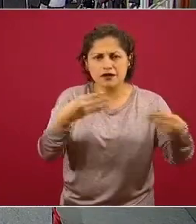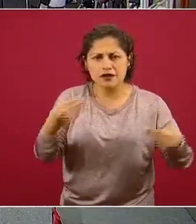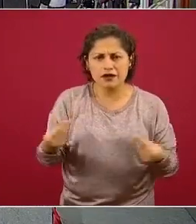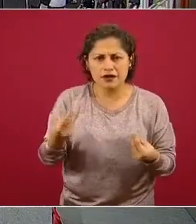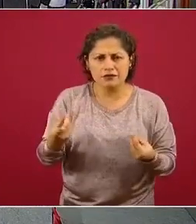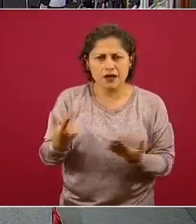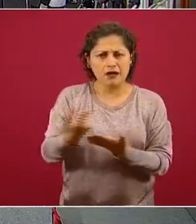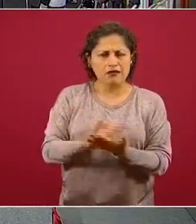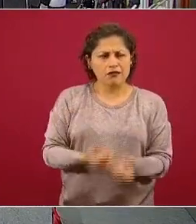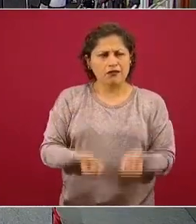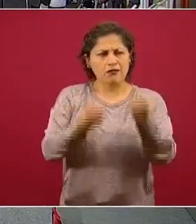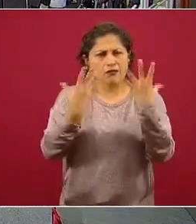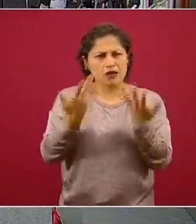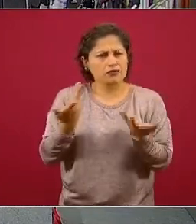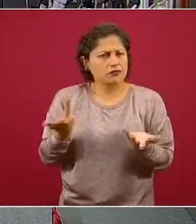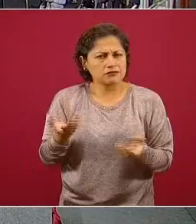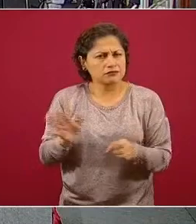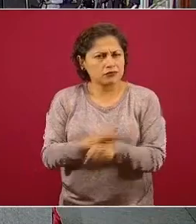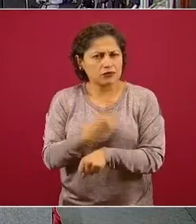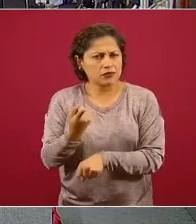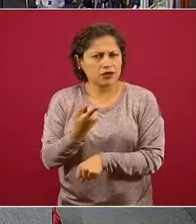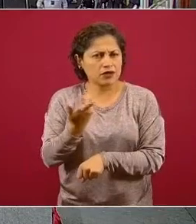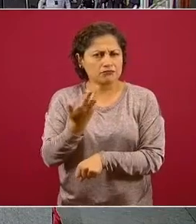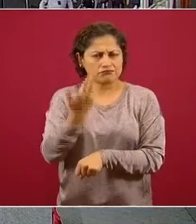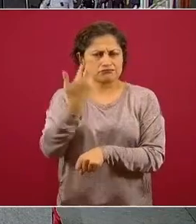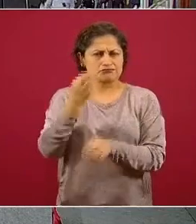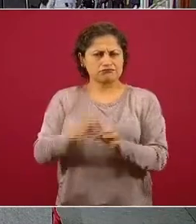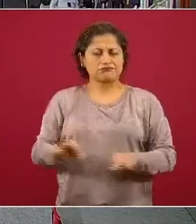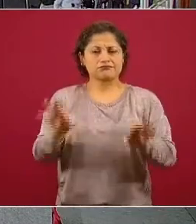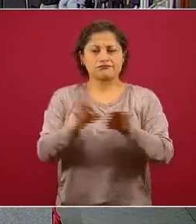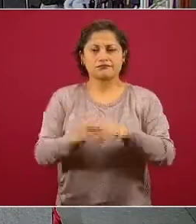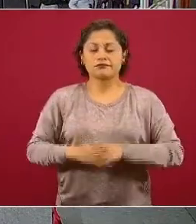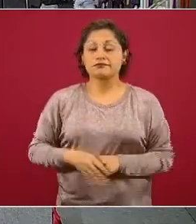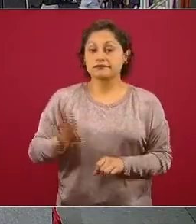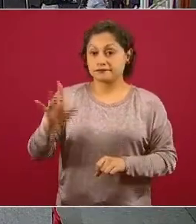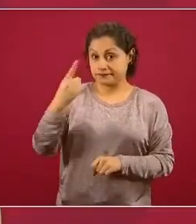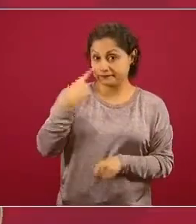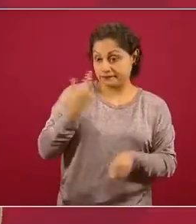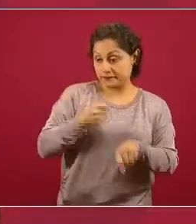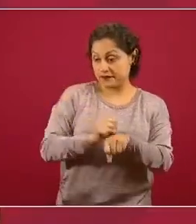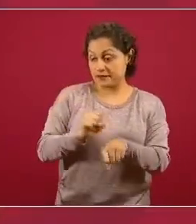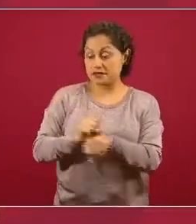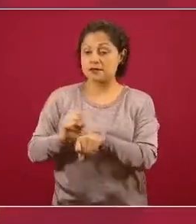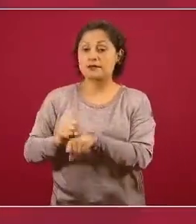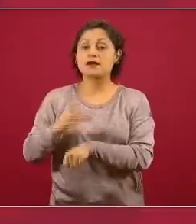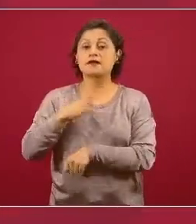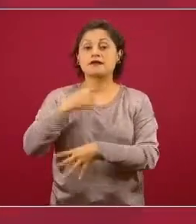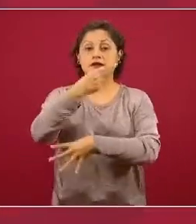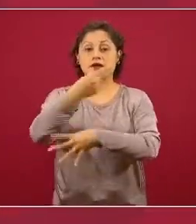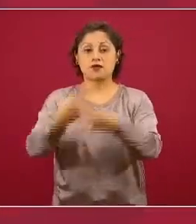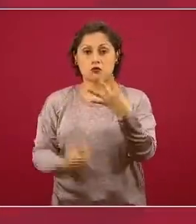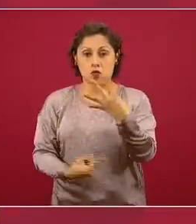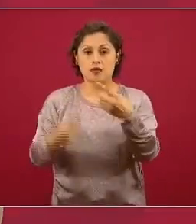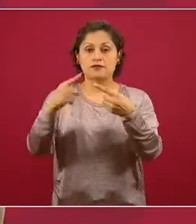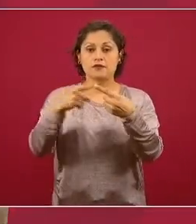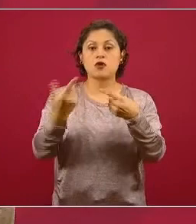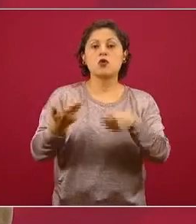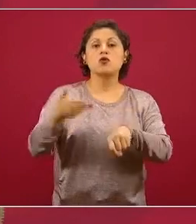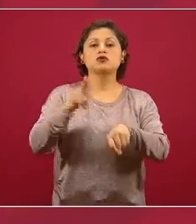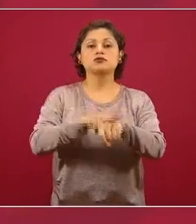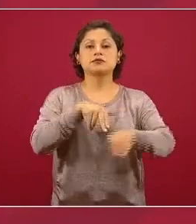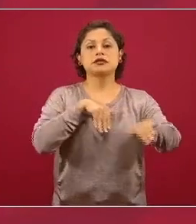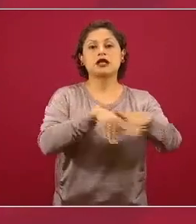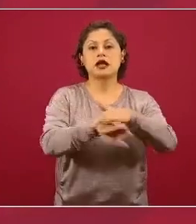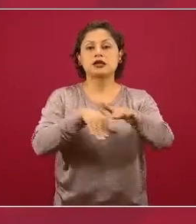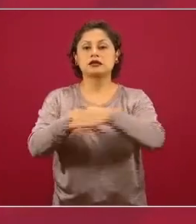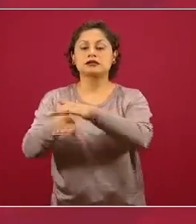comentado también, tiene 4 indicadores. Un indicador que es el porcentaje de ocupación hospitalaria, que se